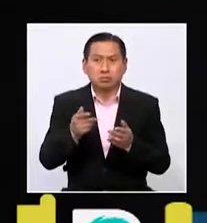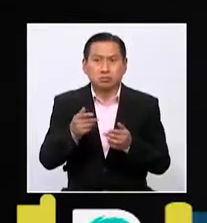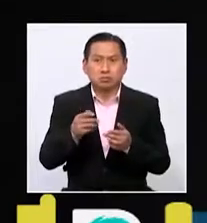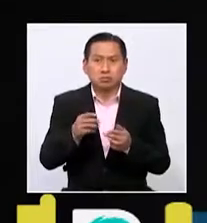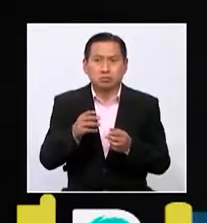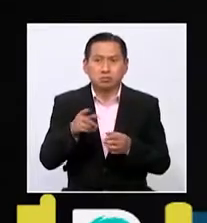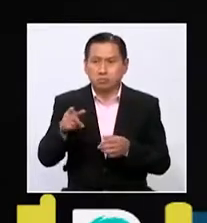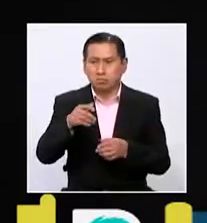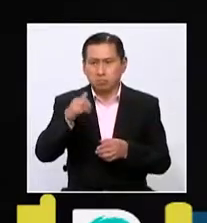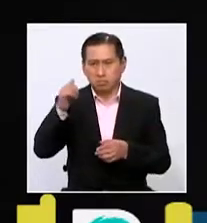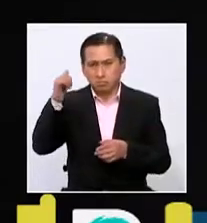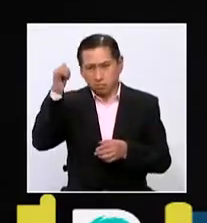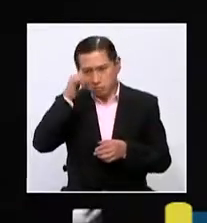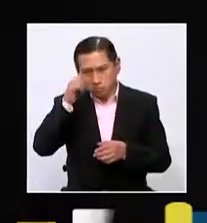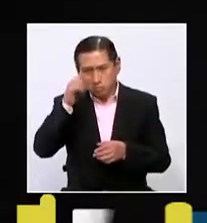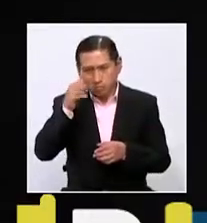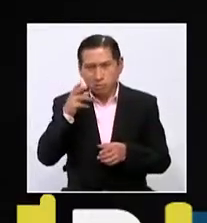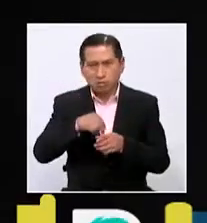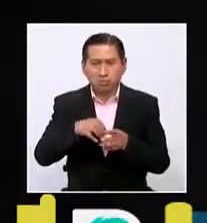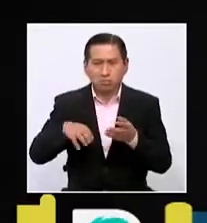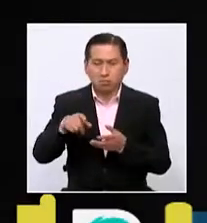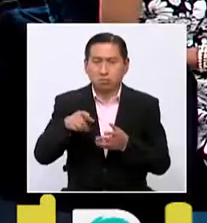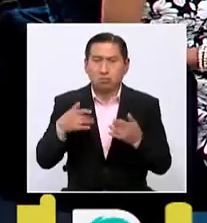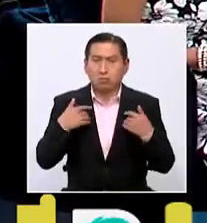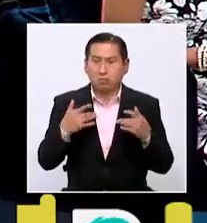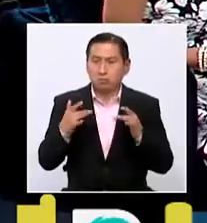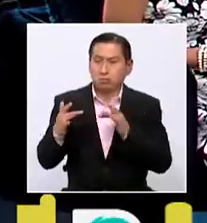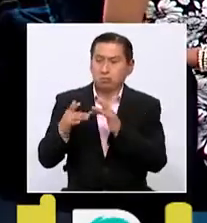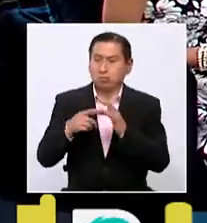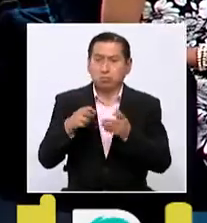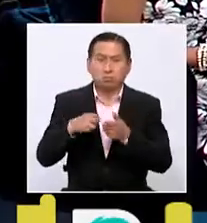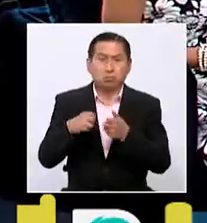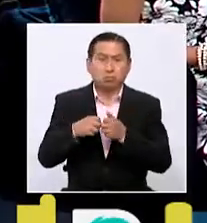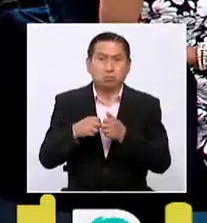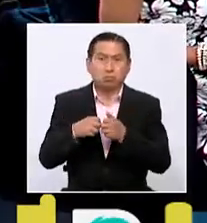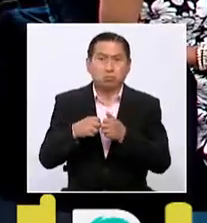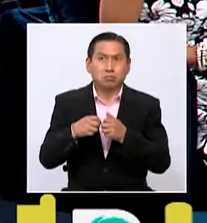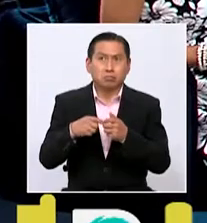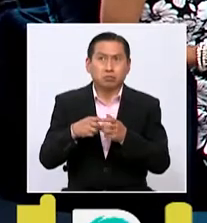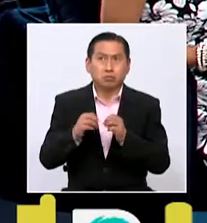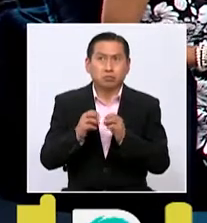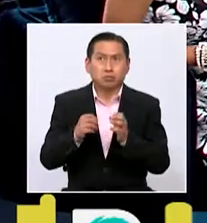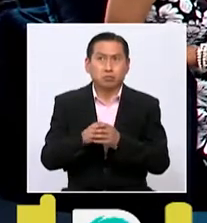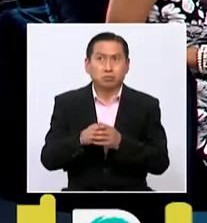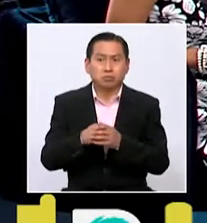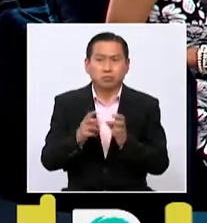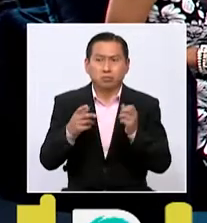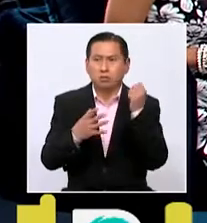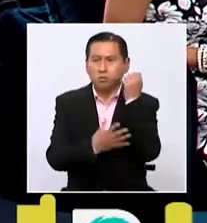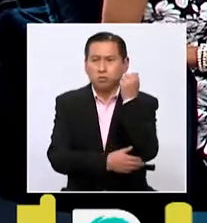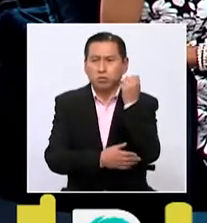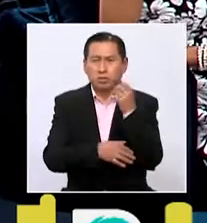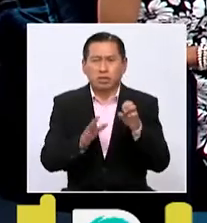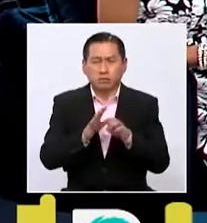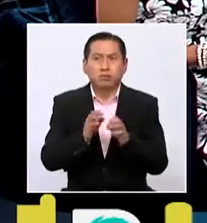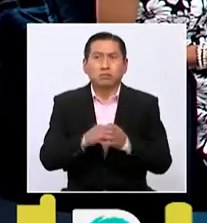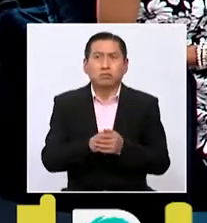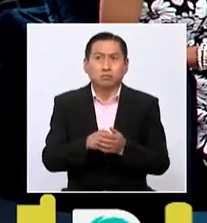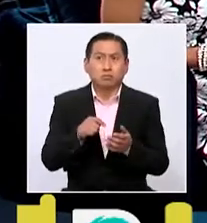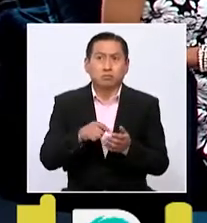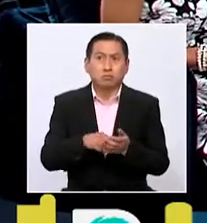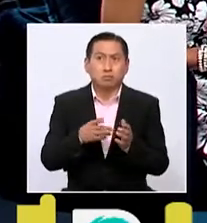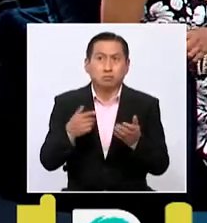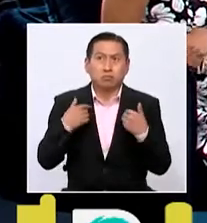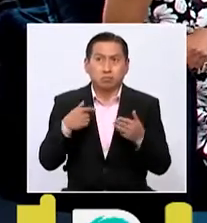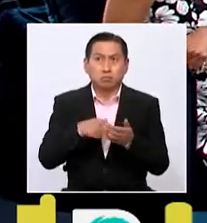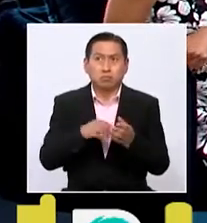sonso dentro de sus producciones, y que al mismo tiempo están enlazados con estos delitos por el ala de la pobreza, por ejemplo, ¿no? Por ahí